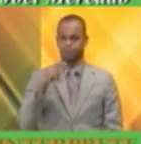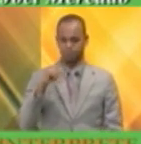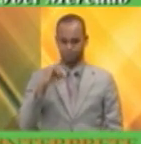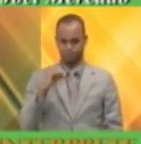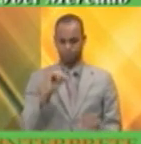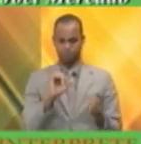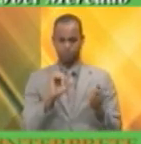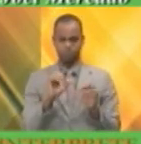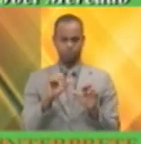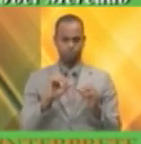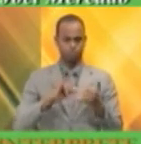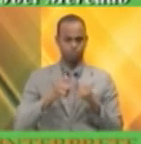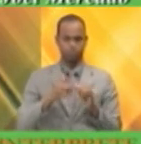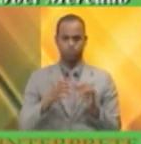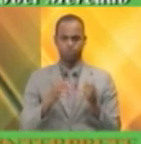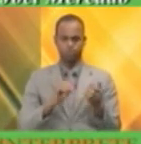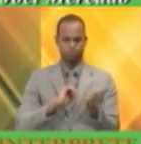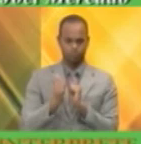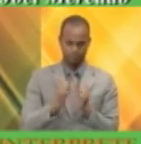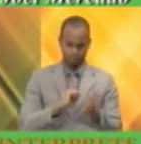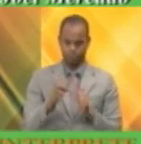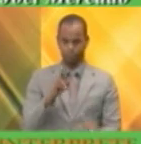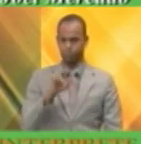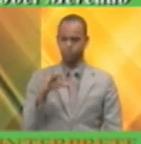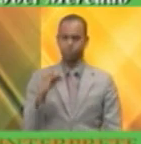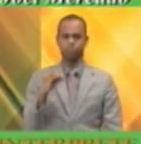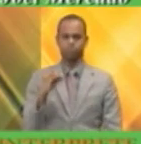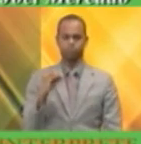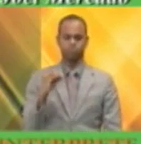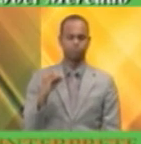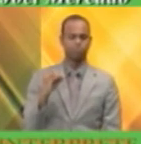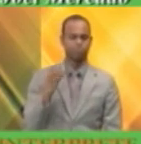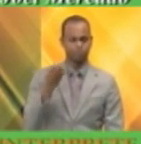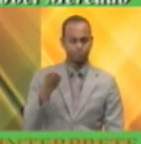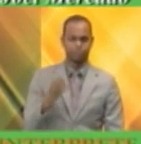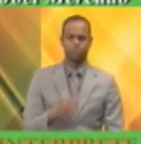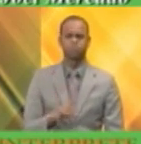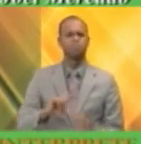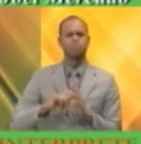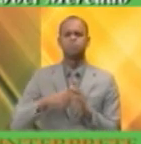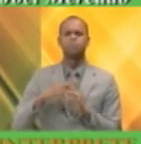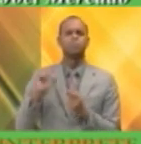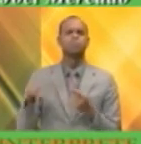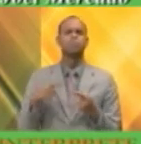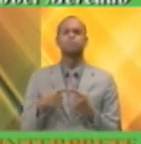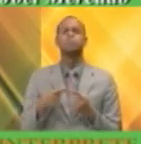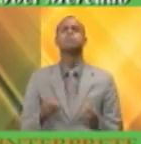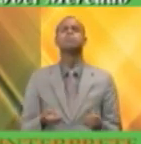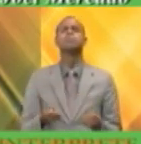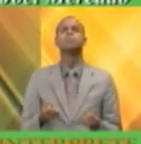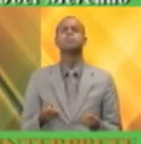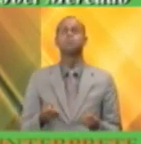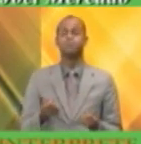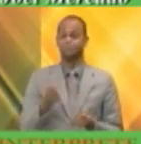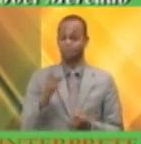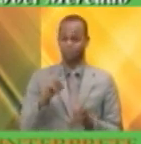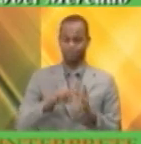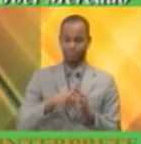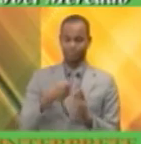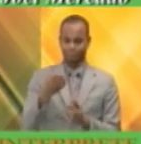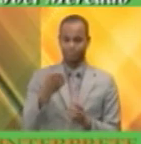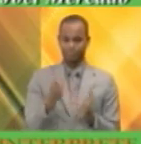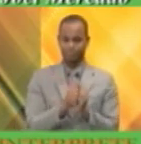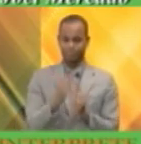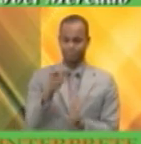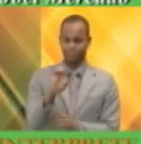Juegos Olímpicos. Sí. ¿Para cuándo está pautado eso? Bueno, comencemos por ahí mismo. Y comencemos